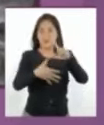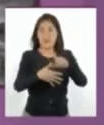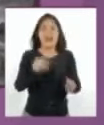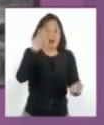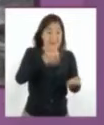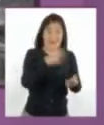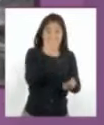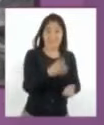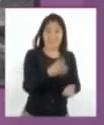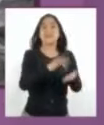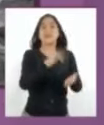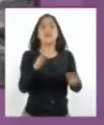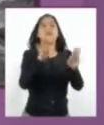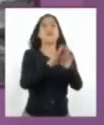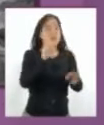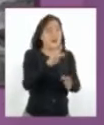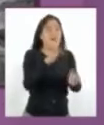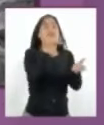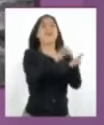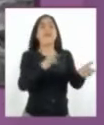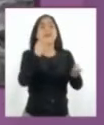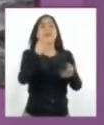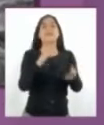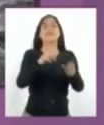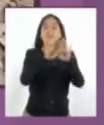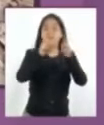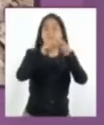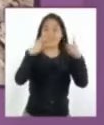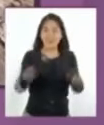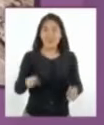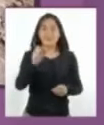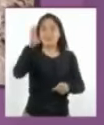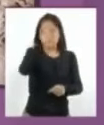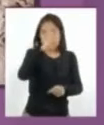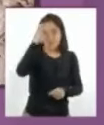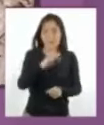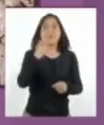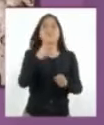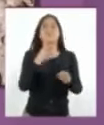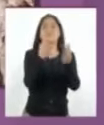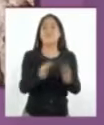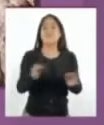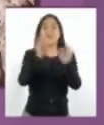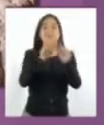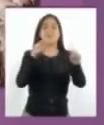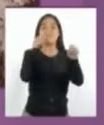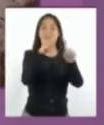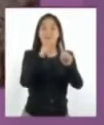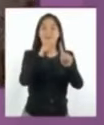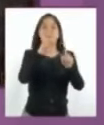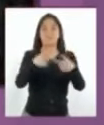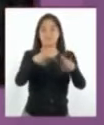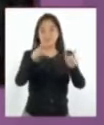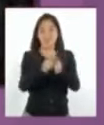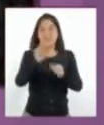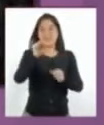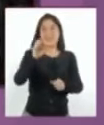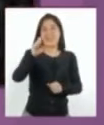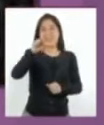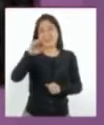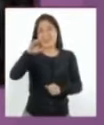ellas podemos dilucidar sobre el desarrollo de la agricultura, que es la base de la formación de grupos sedentarios y el